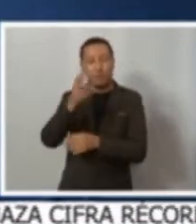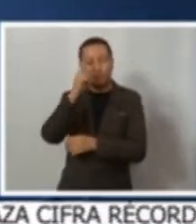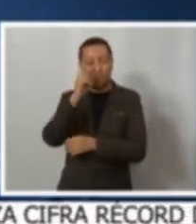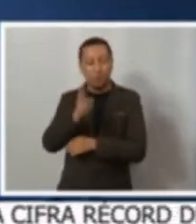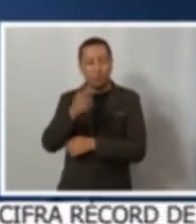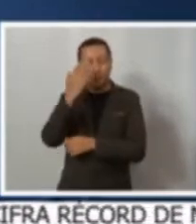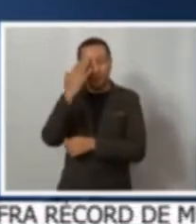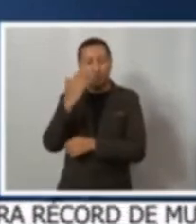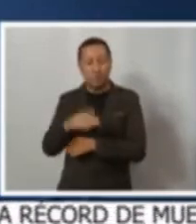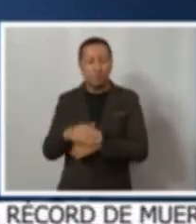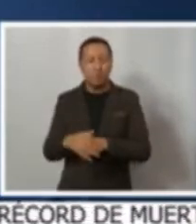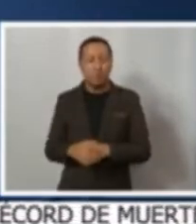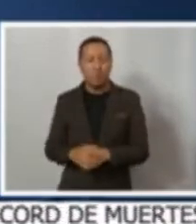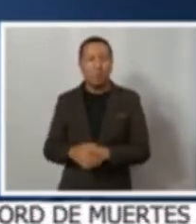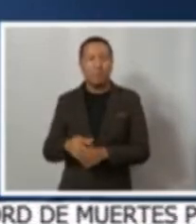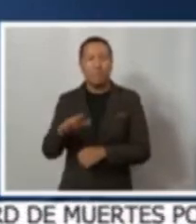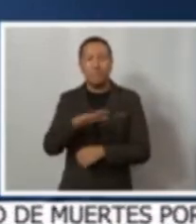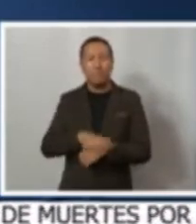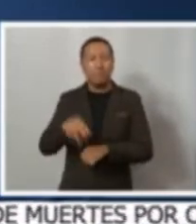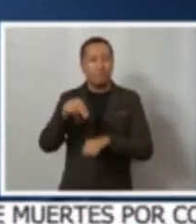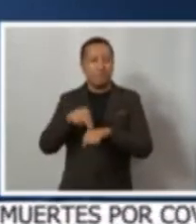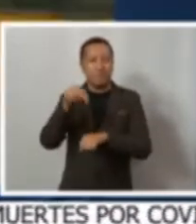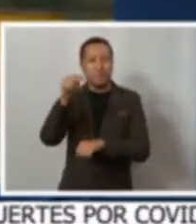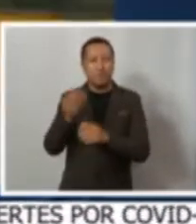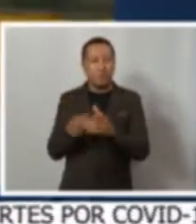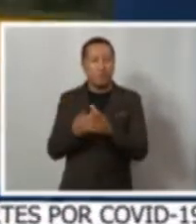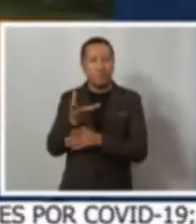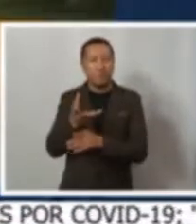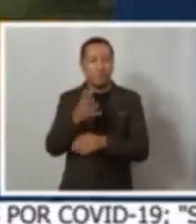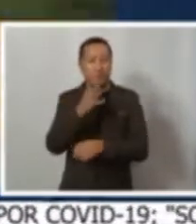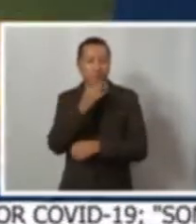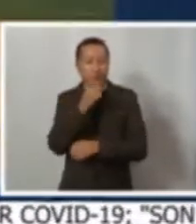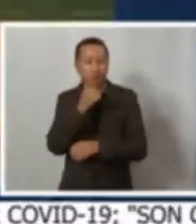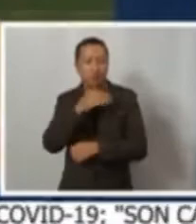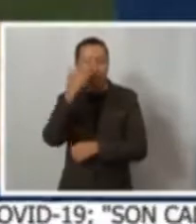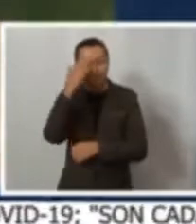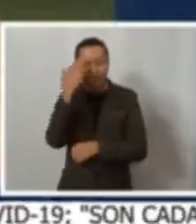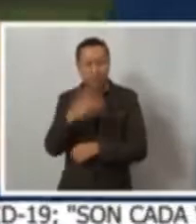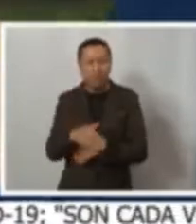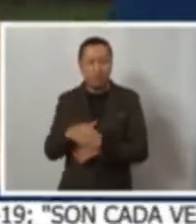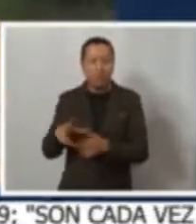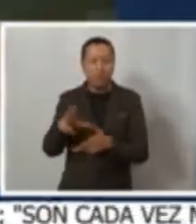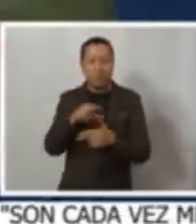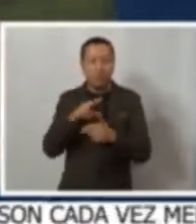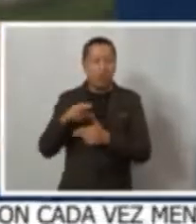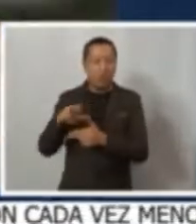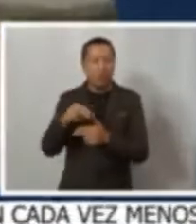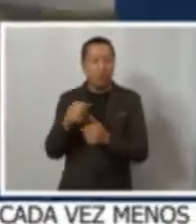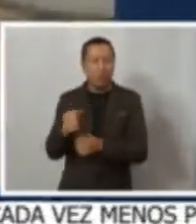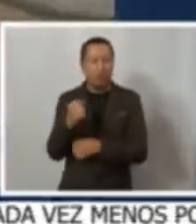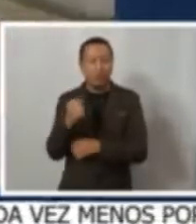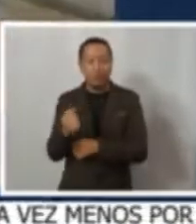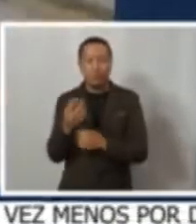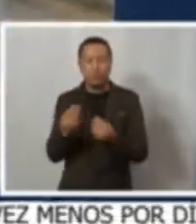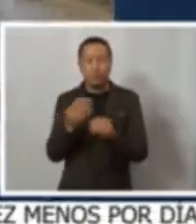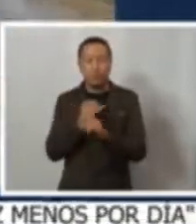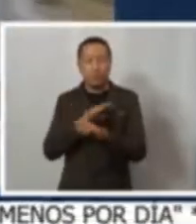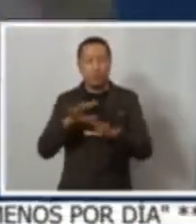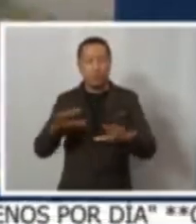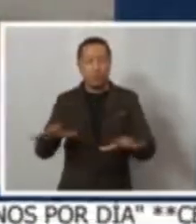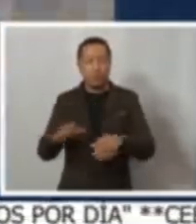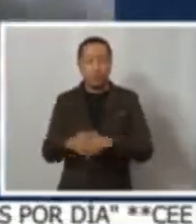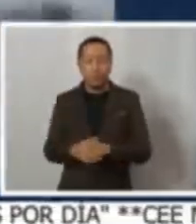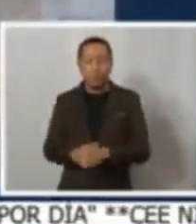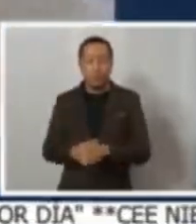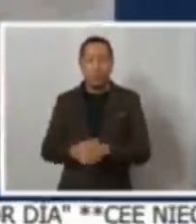de Quintana Roo, no hay necesidad de hacerlo. Sabíamos que venía este tiempo, hubo mucha información a este